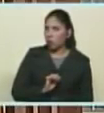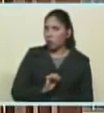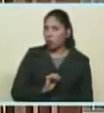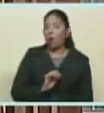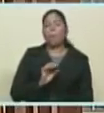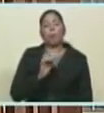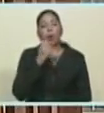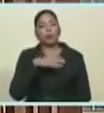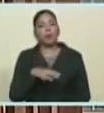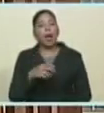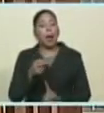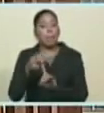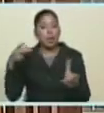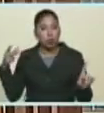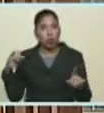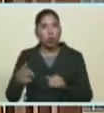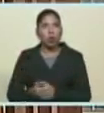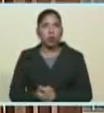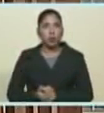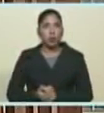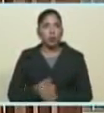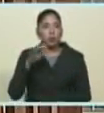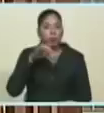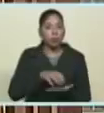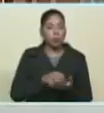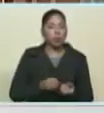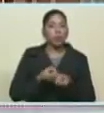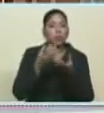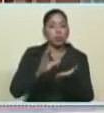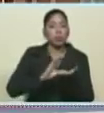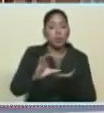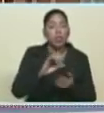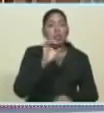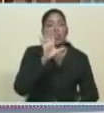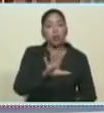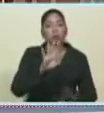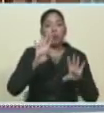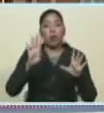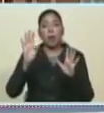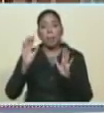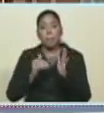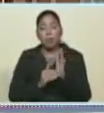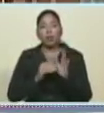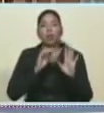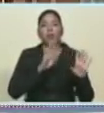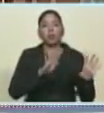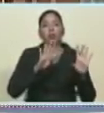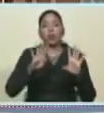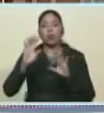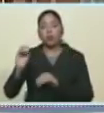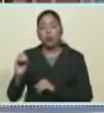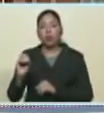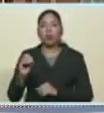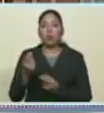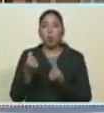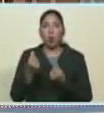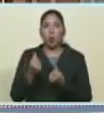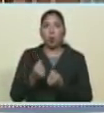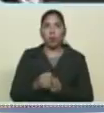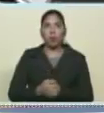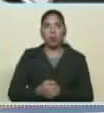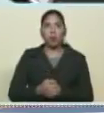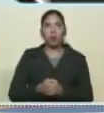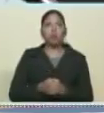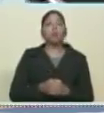Bueno, Amazonas. El estado le estamos dando 59.990 millones de bolívares. A la gobernación,